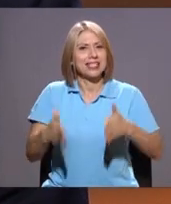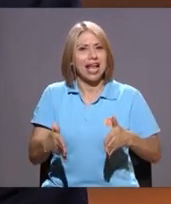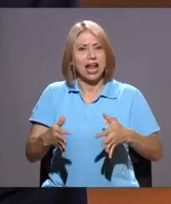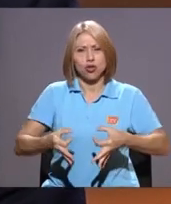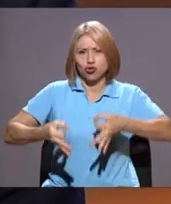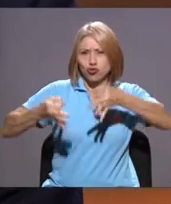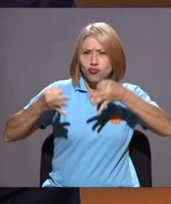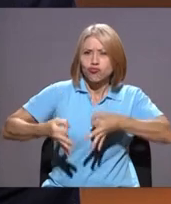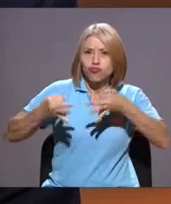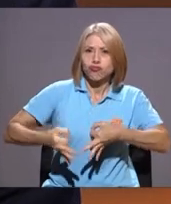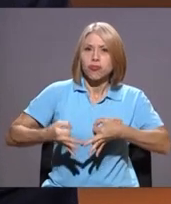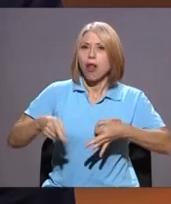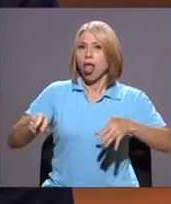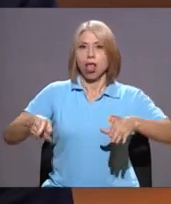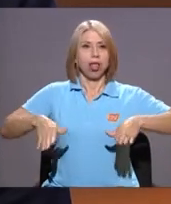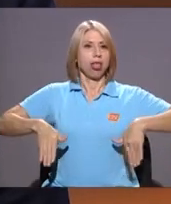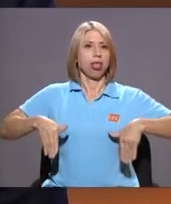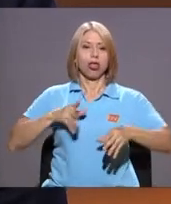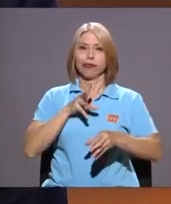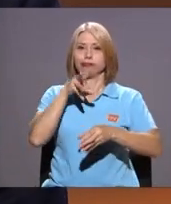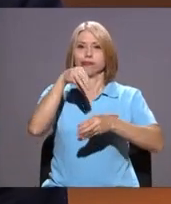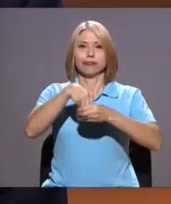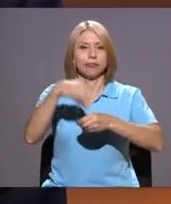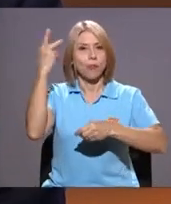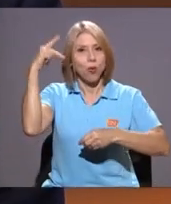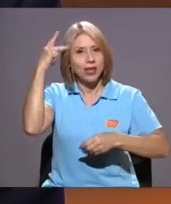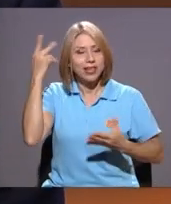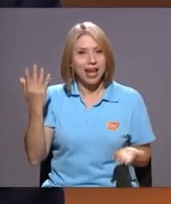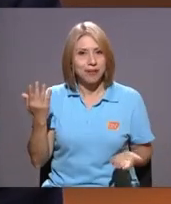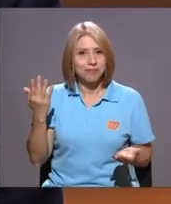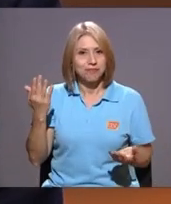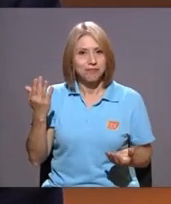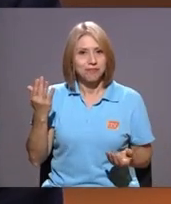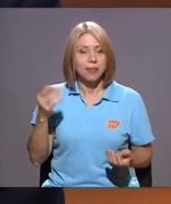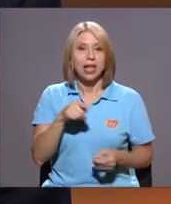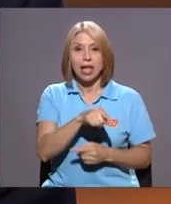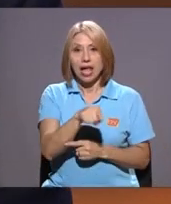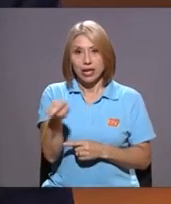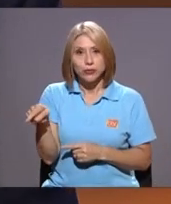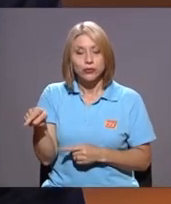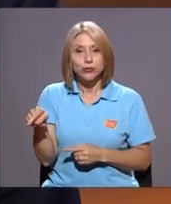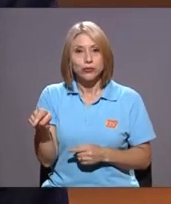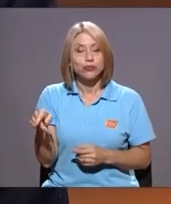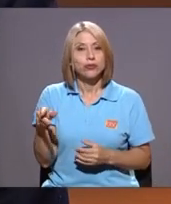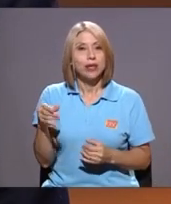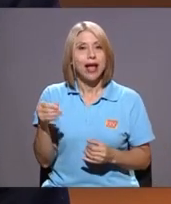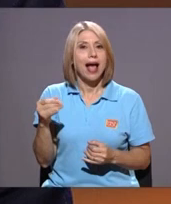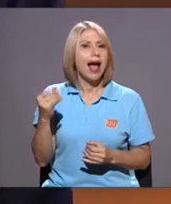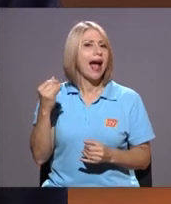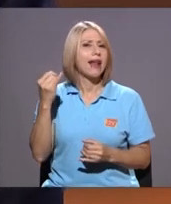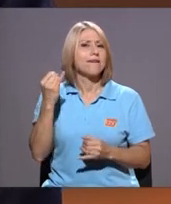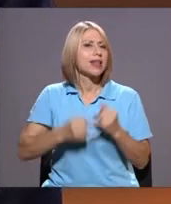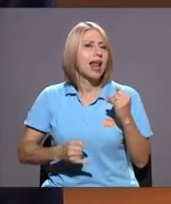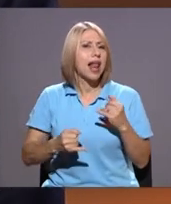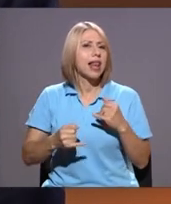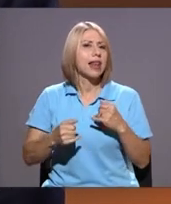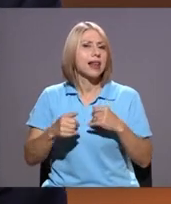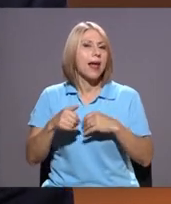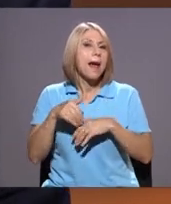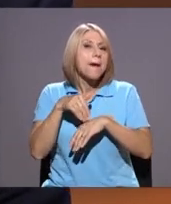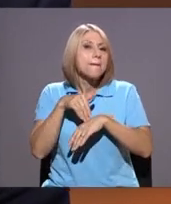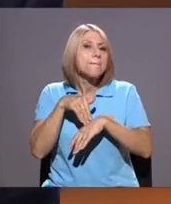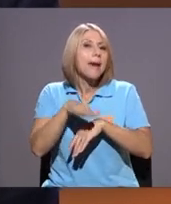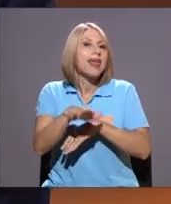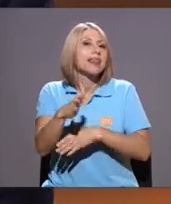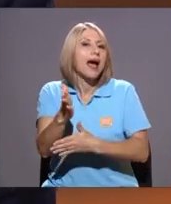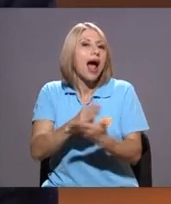no se involucren en política sino que al final mandan a algunos gerentes no